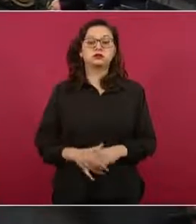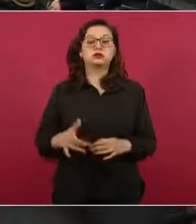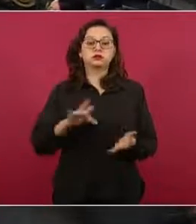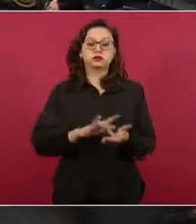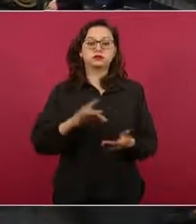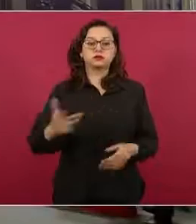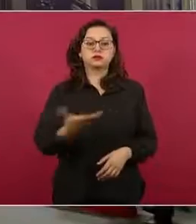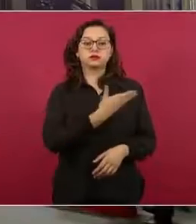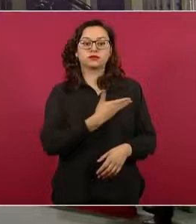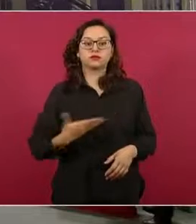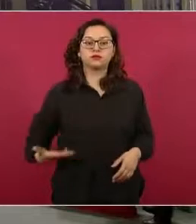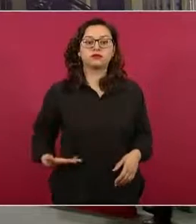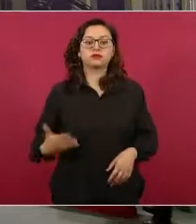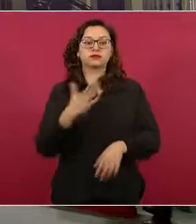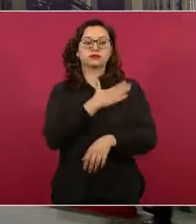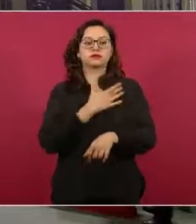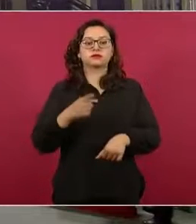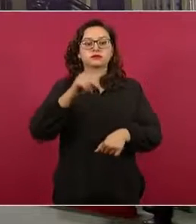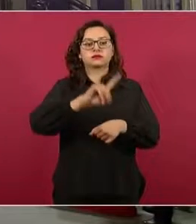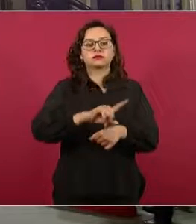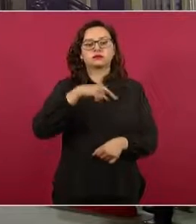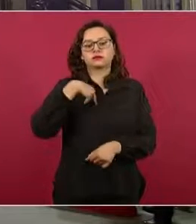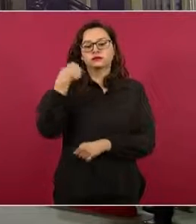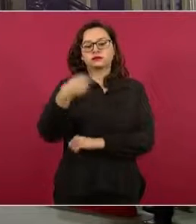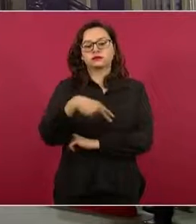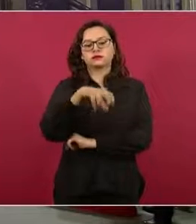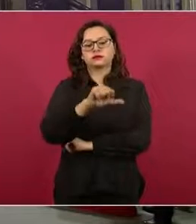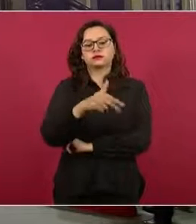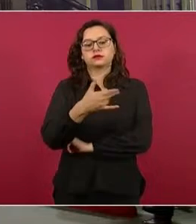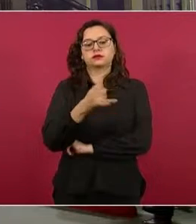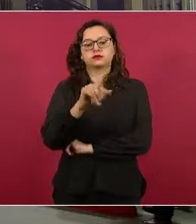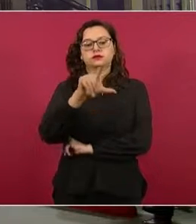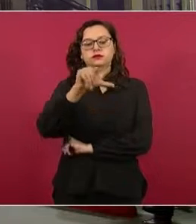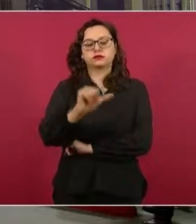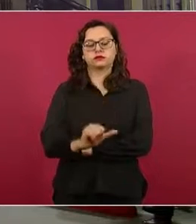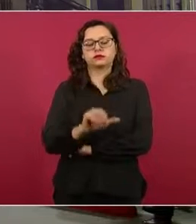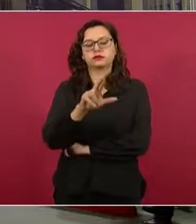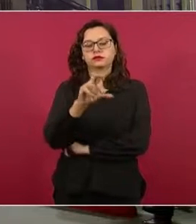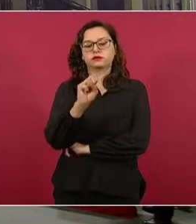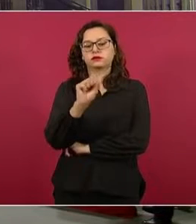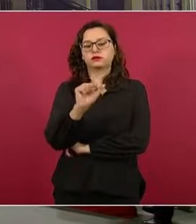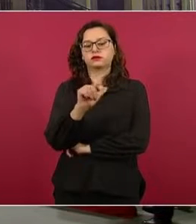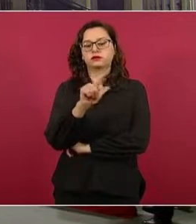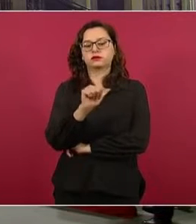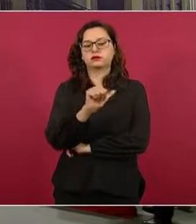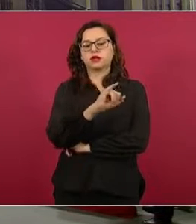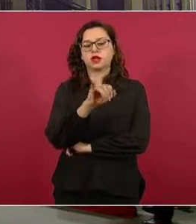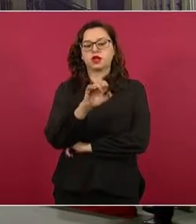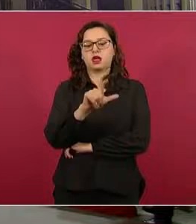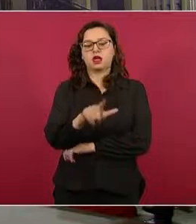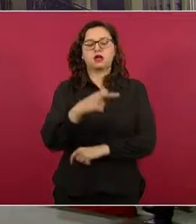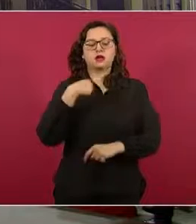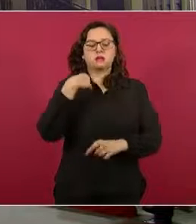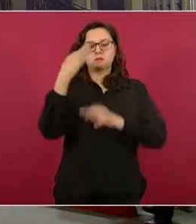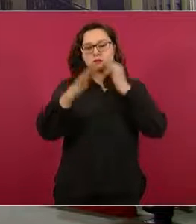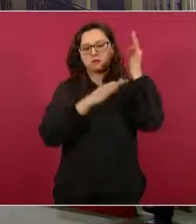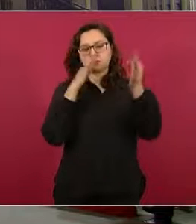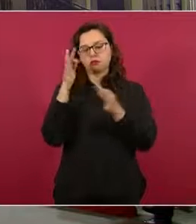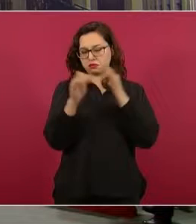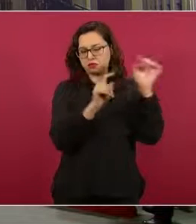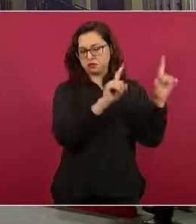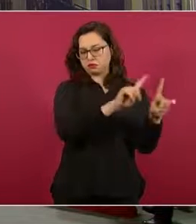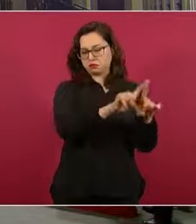Gracias, presidente. Buenos días, Shaila Rosagel, corresponsal de Grupo Gili, El Imparcial de Sonora, La Crónica de Mexicali y Frontera de